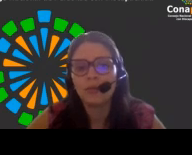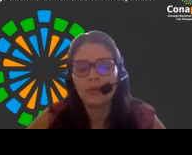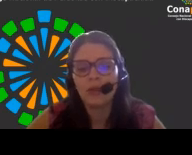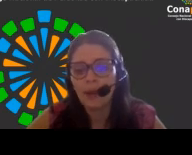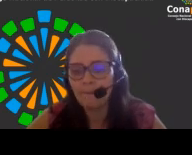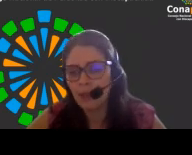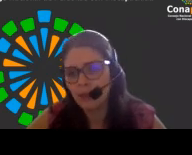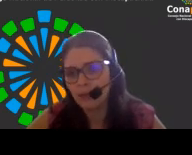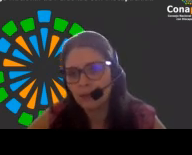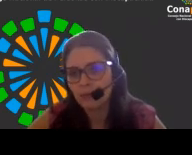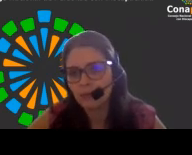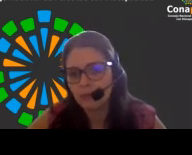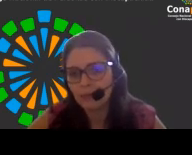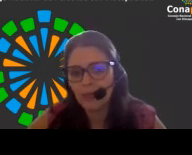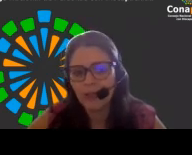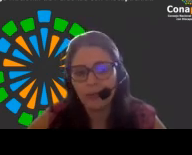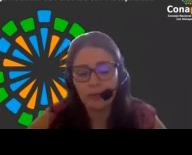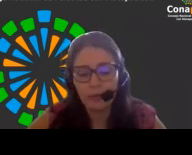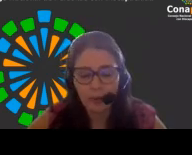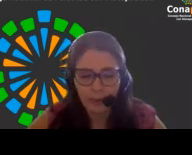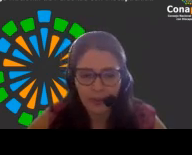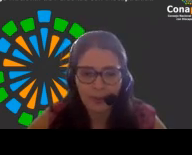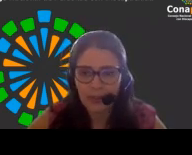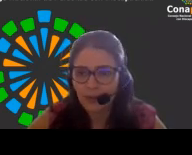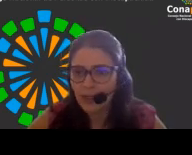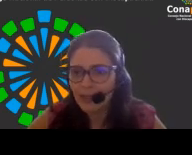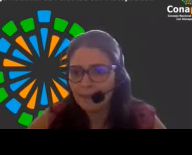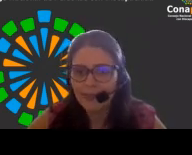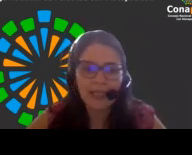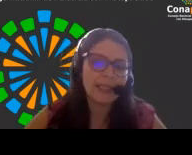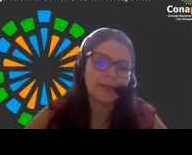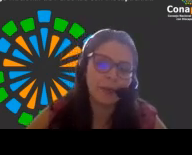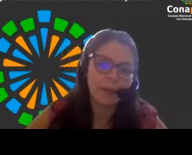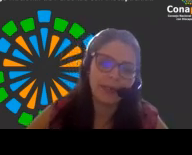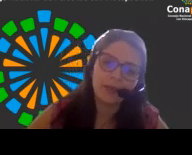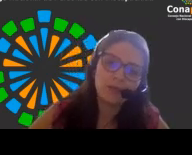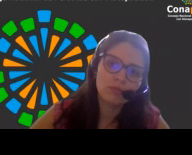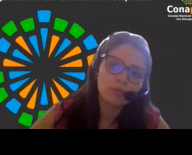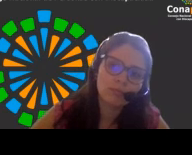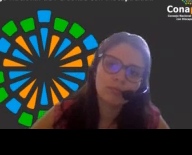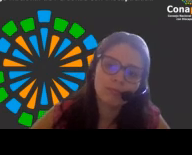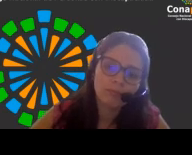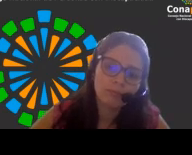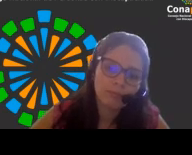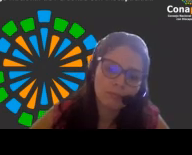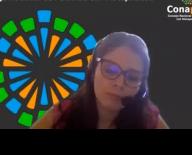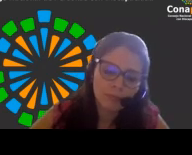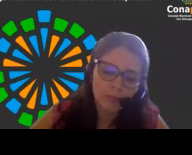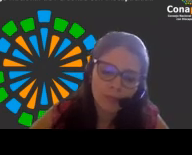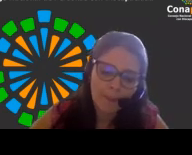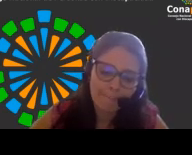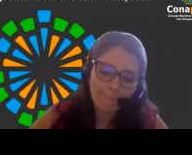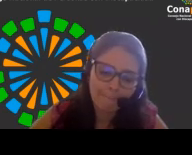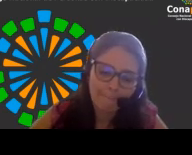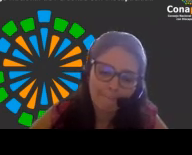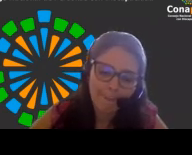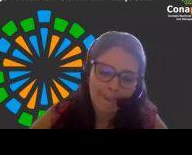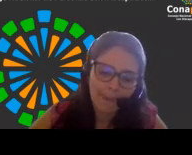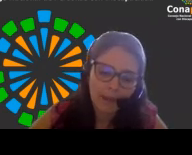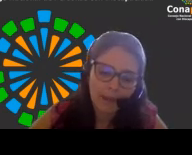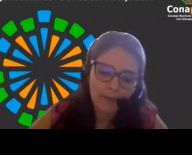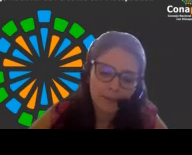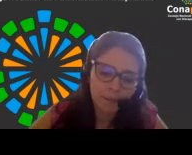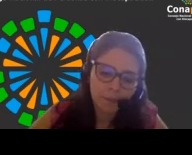que eso cambie bueno sin más Ojalá ya hayan comentarios y tenemos ya por acá